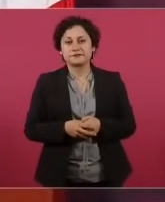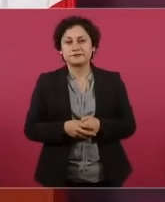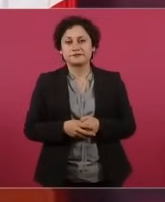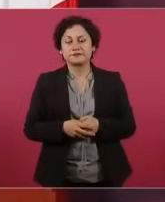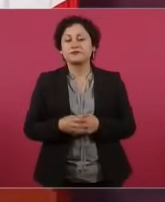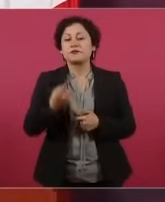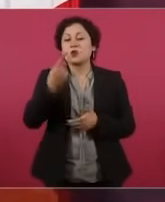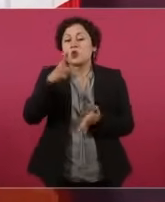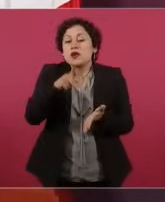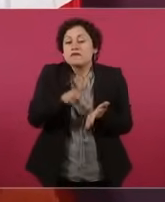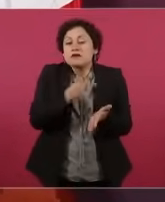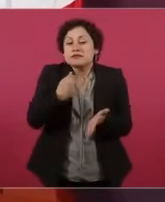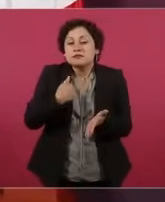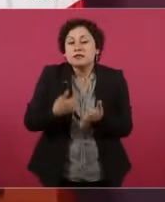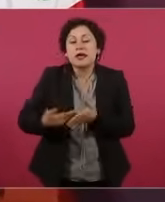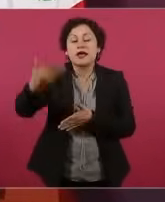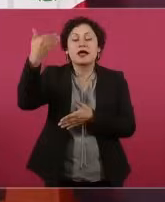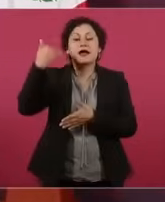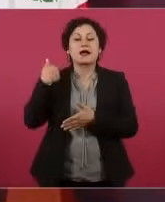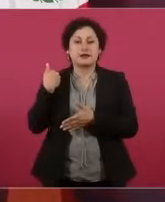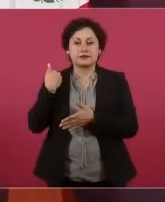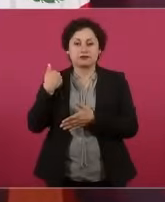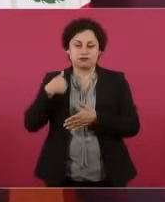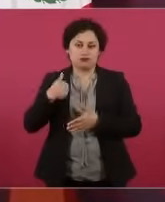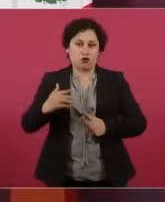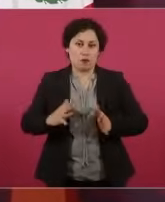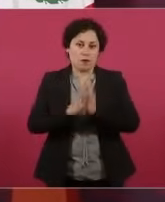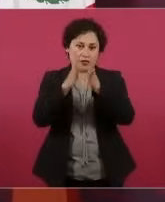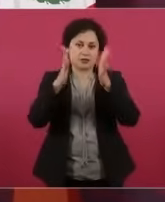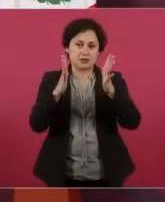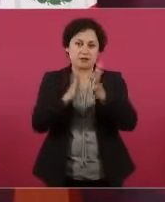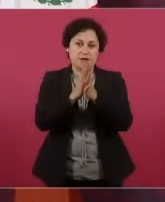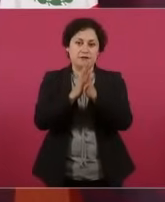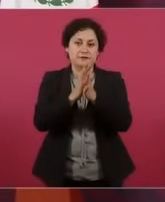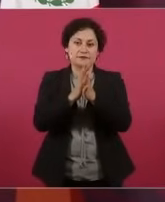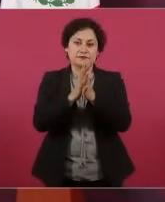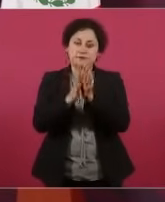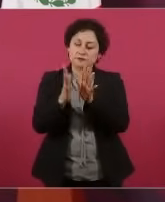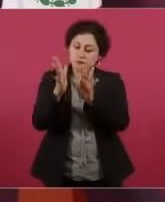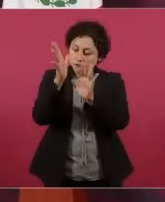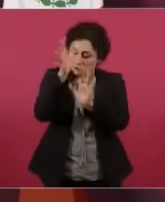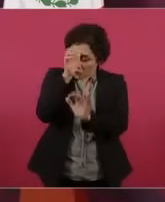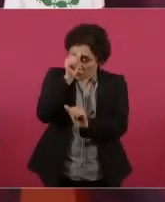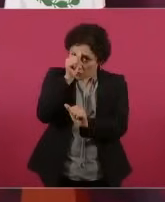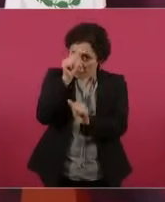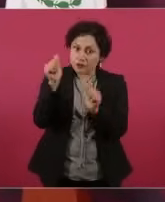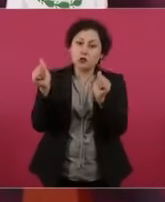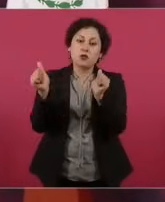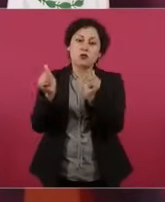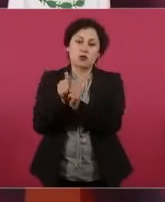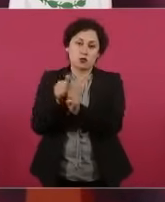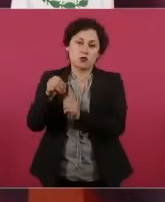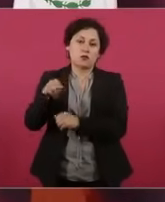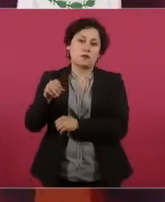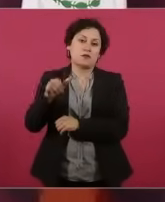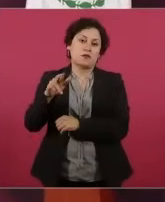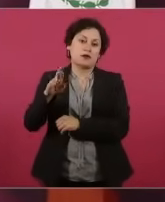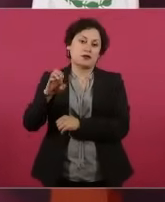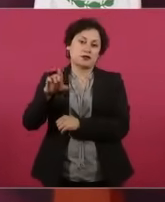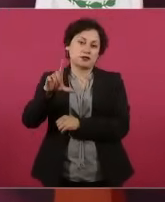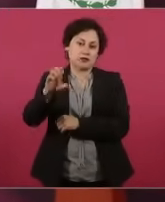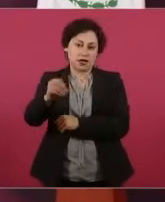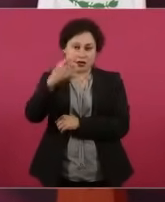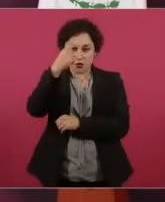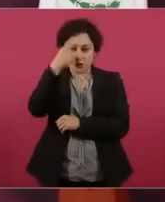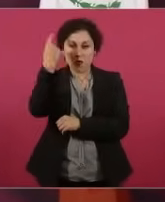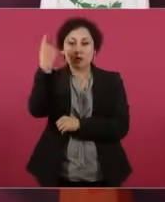participar y llegamos a un acuerdo con Marcel para ver quién iba a ser candidato en